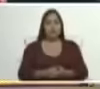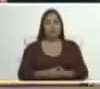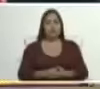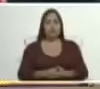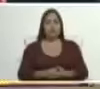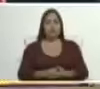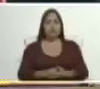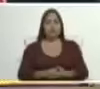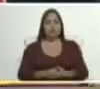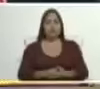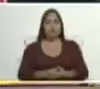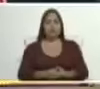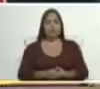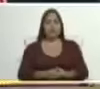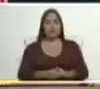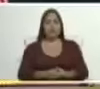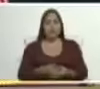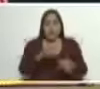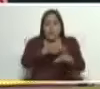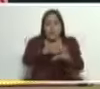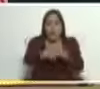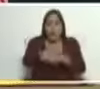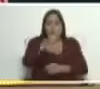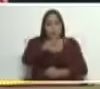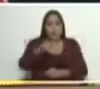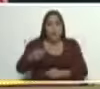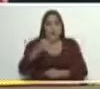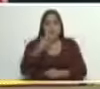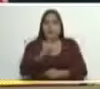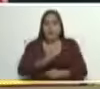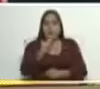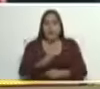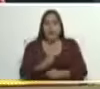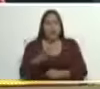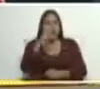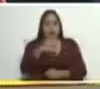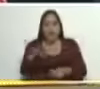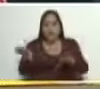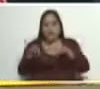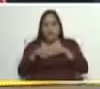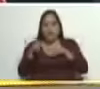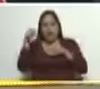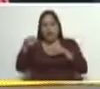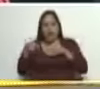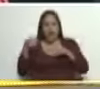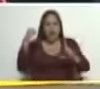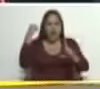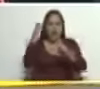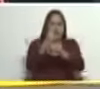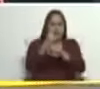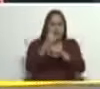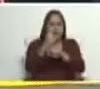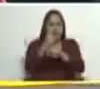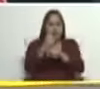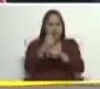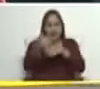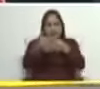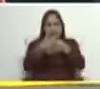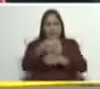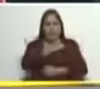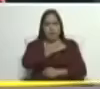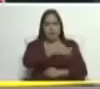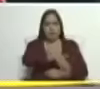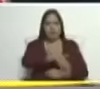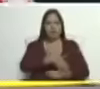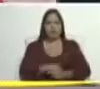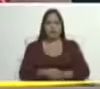y de buena parte del pueblo de Israel que está en contra de ese crimen, de esos crímenes.